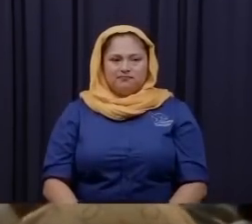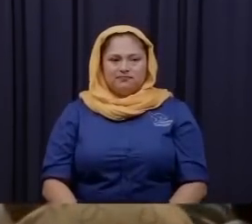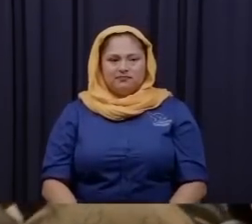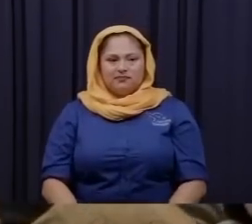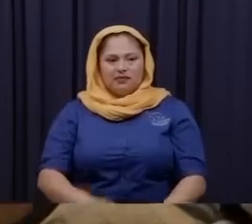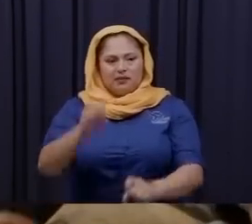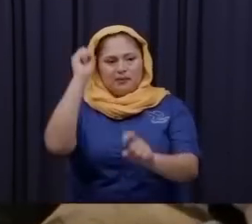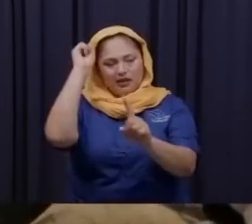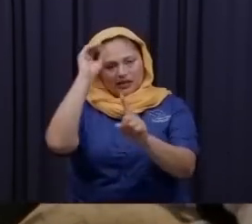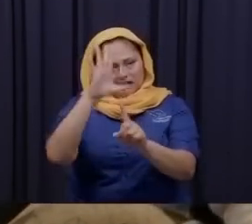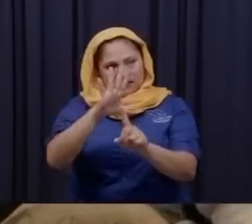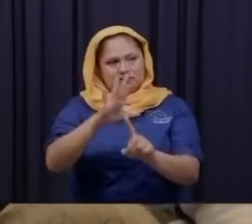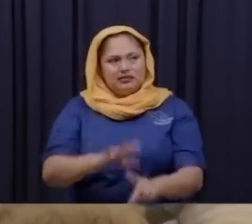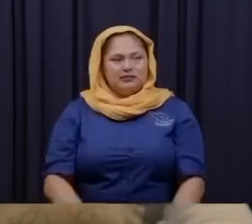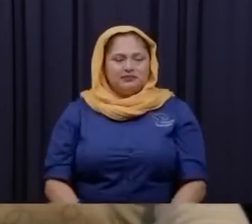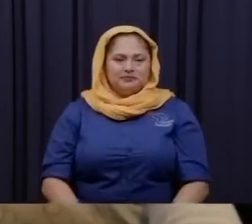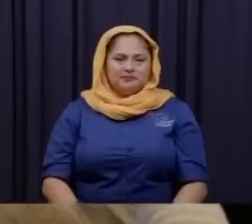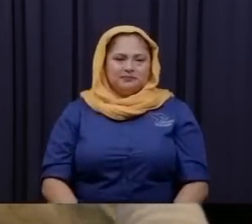Bendice.